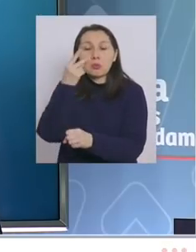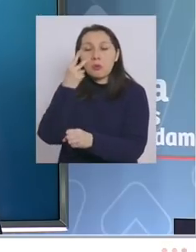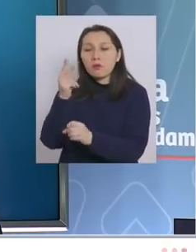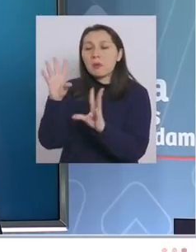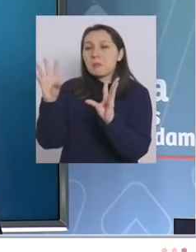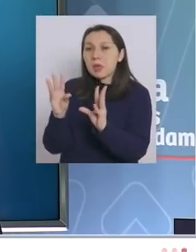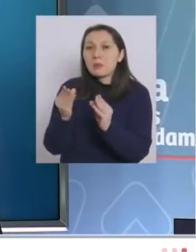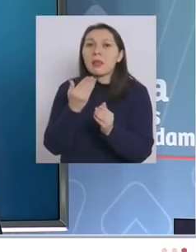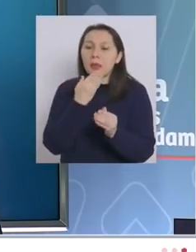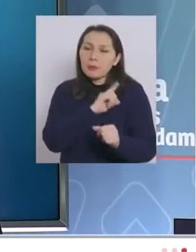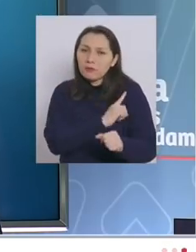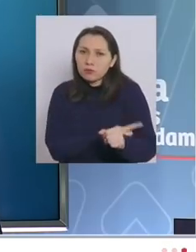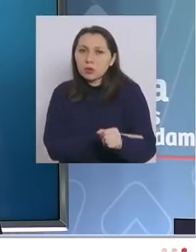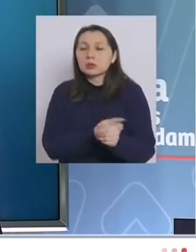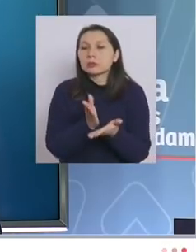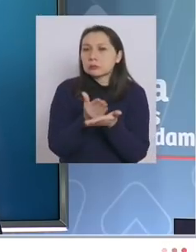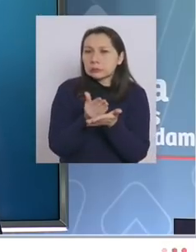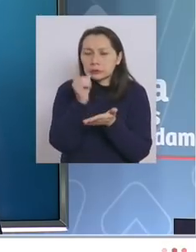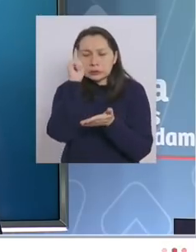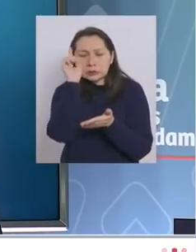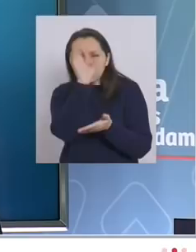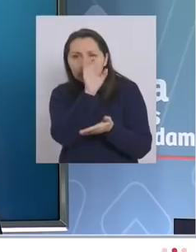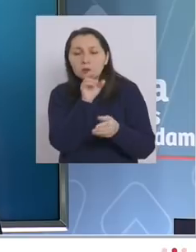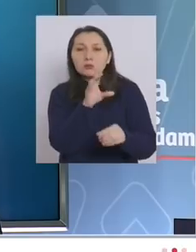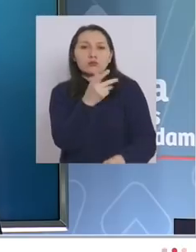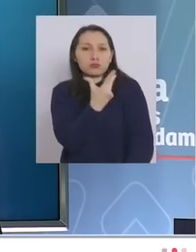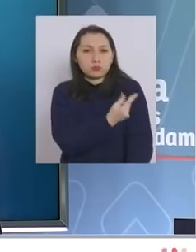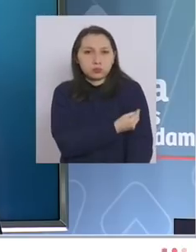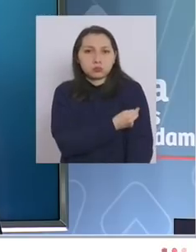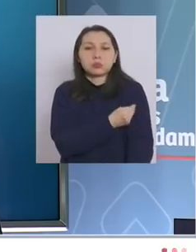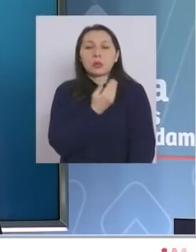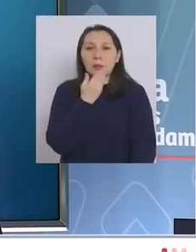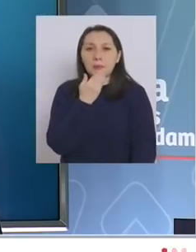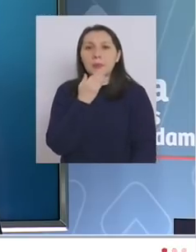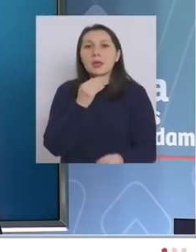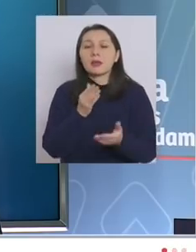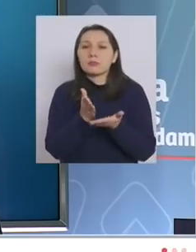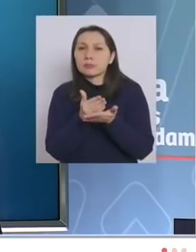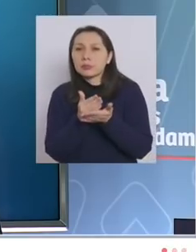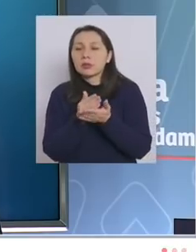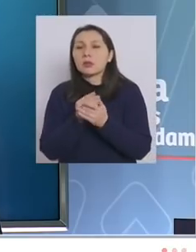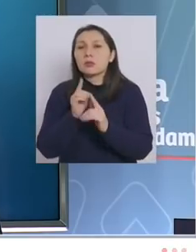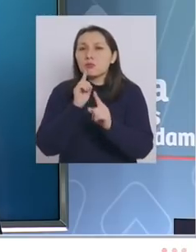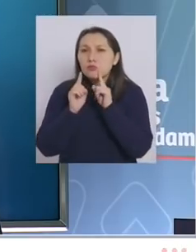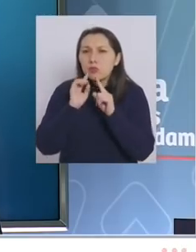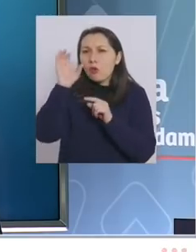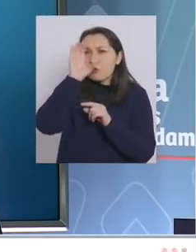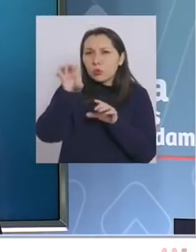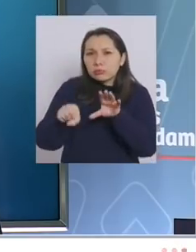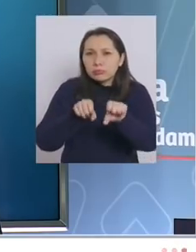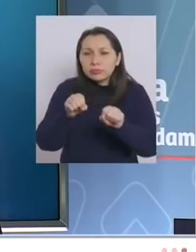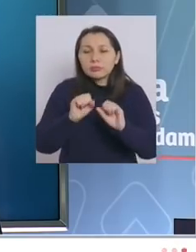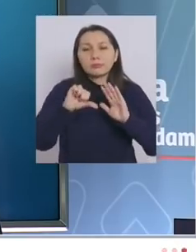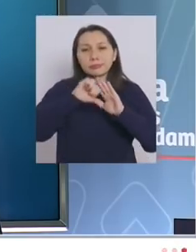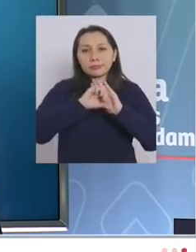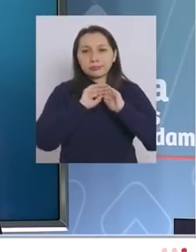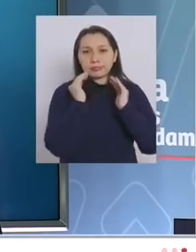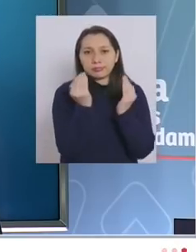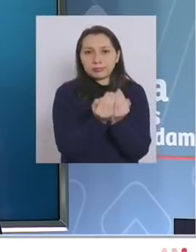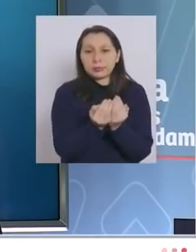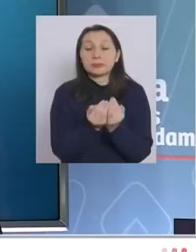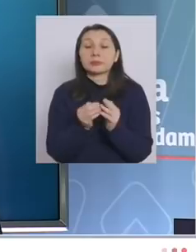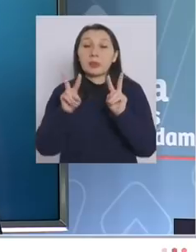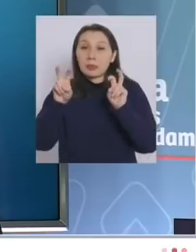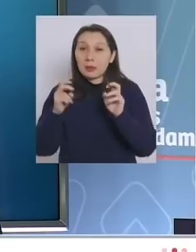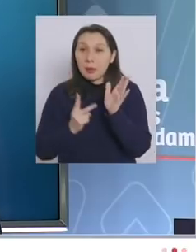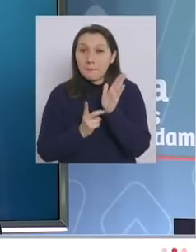también fortaleciendo la estrategia de vacunación y de la estrategia de testeo, trazabilidad y aislamiento. En relación